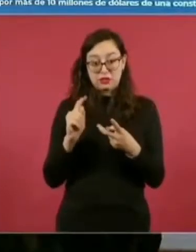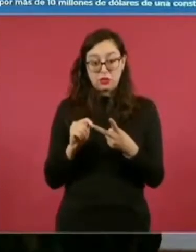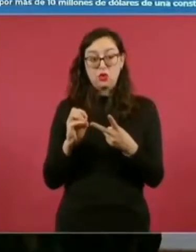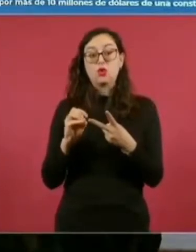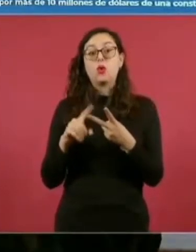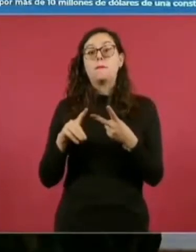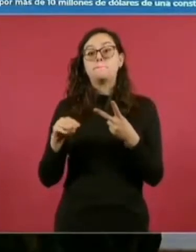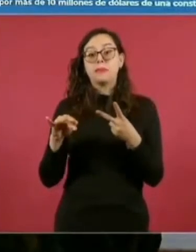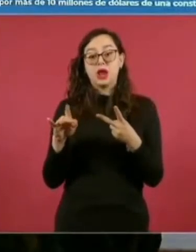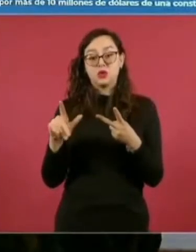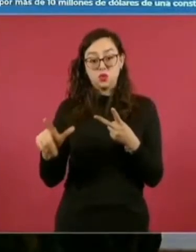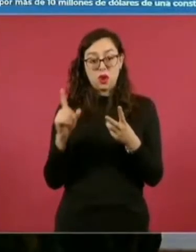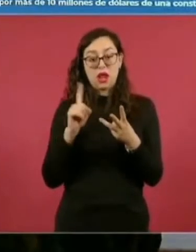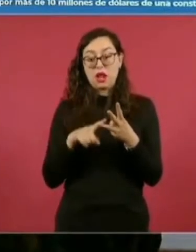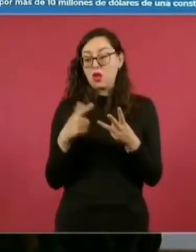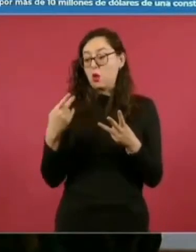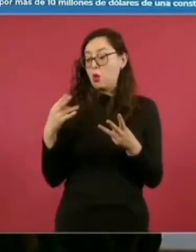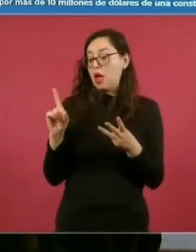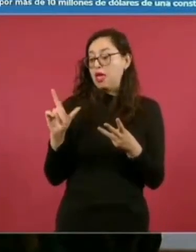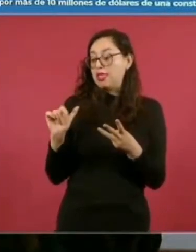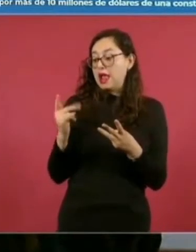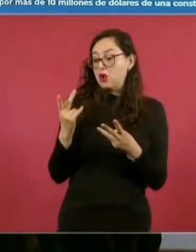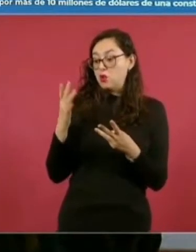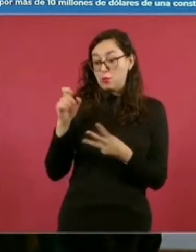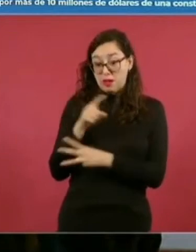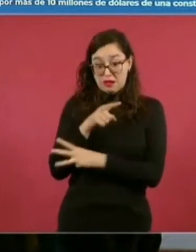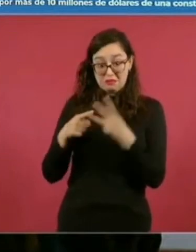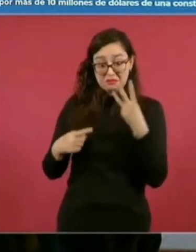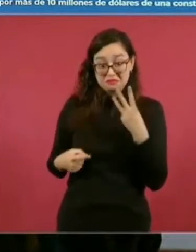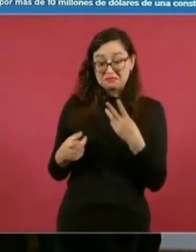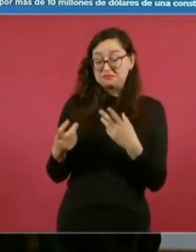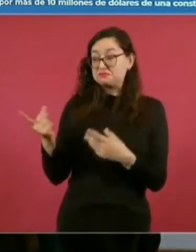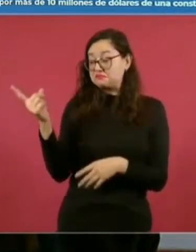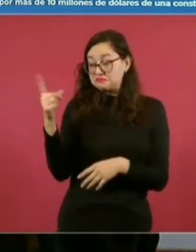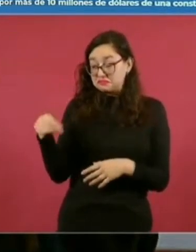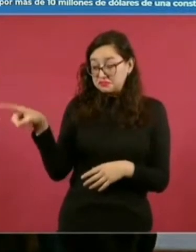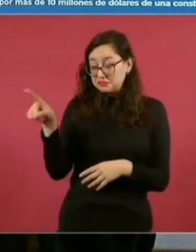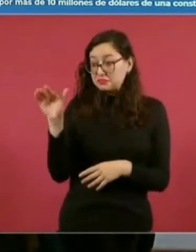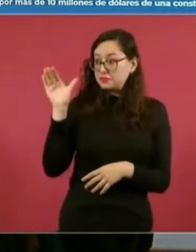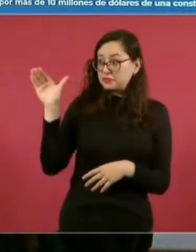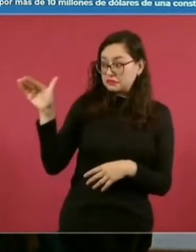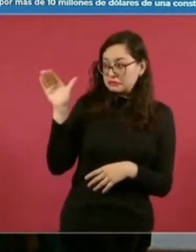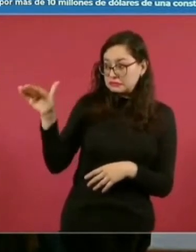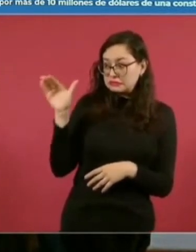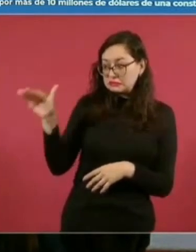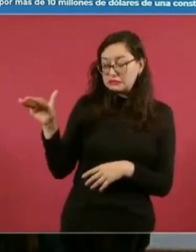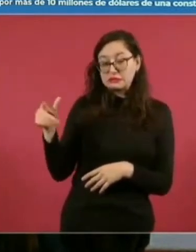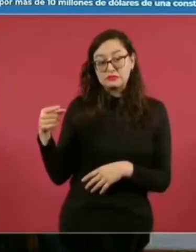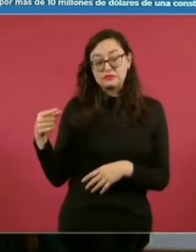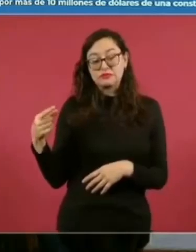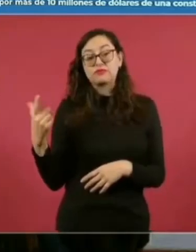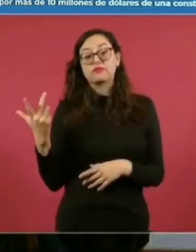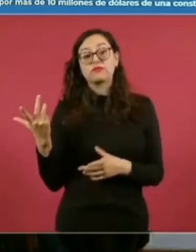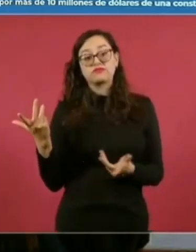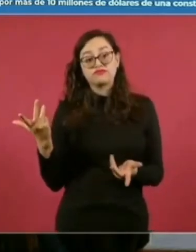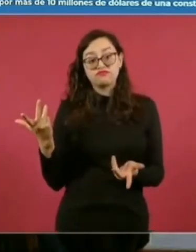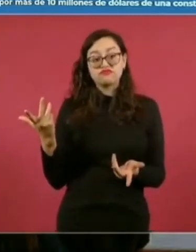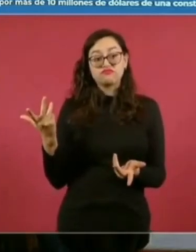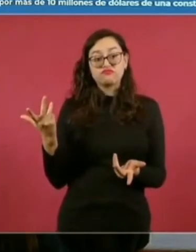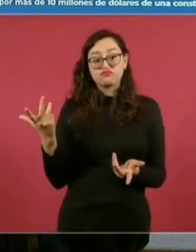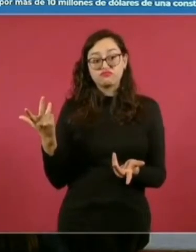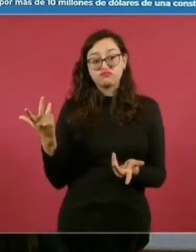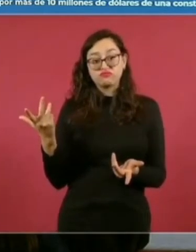Villanueva y Guadalupe Ramírez Escobar. En este caso, estos